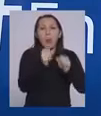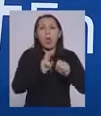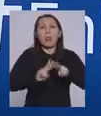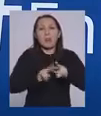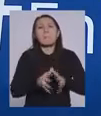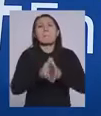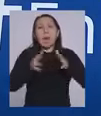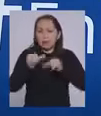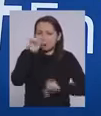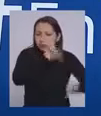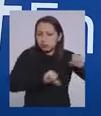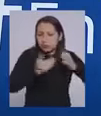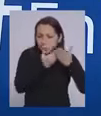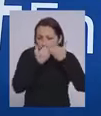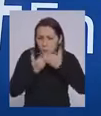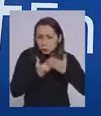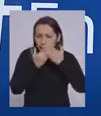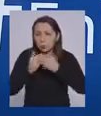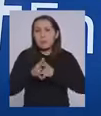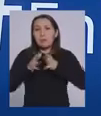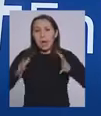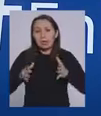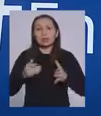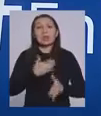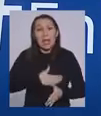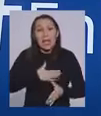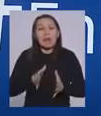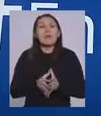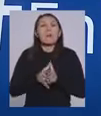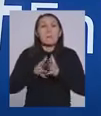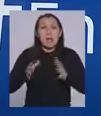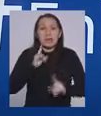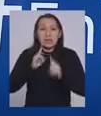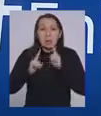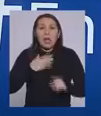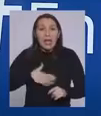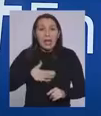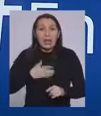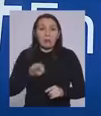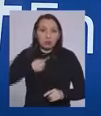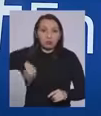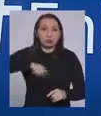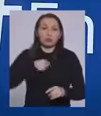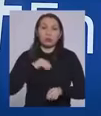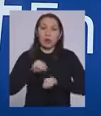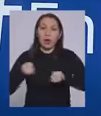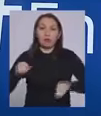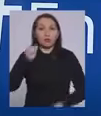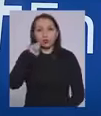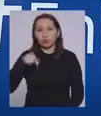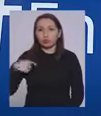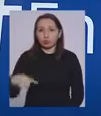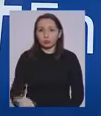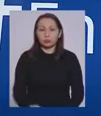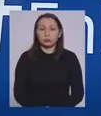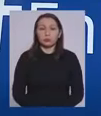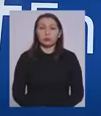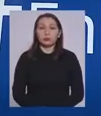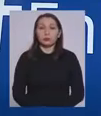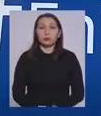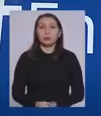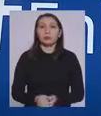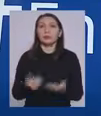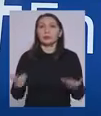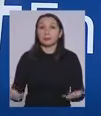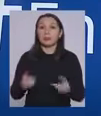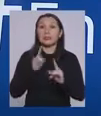seguir realizando más exámenes. Nosotros queremos realizar más exámenes y eso es el llamado que hacemos diariamente. En cuanto a